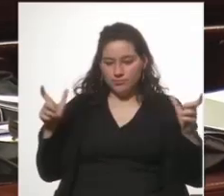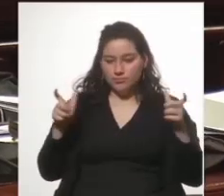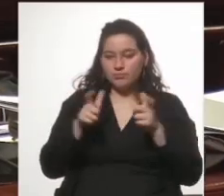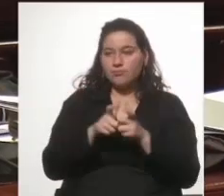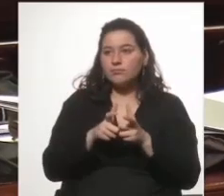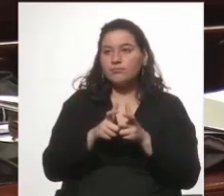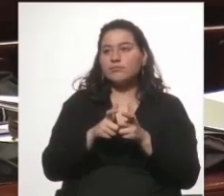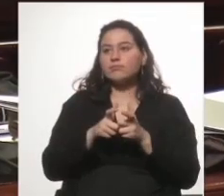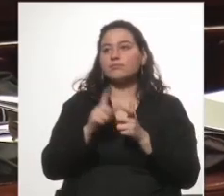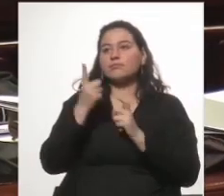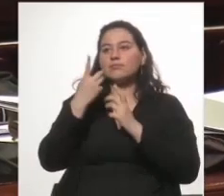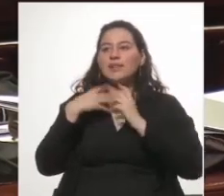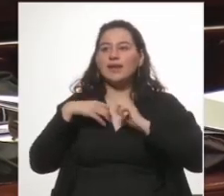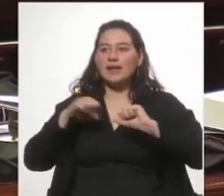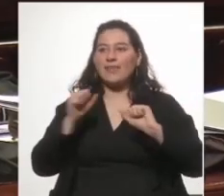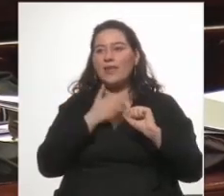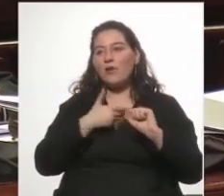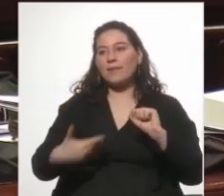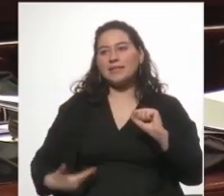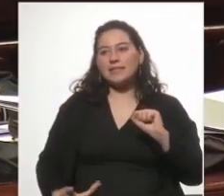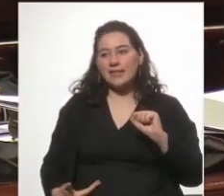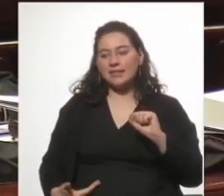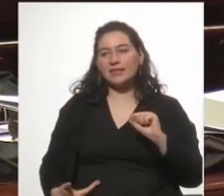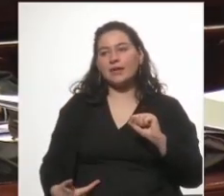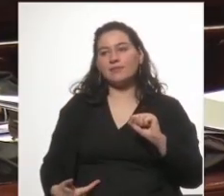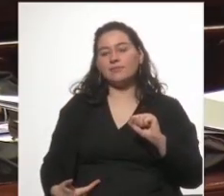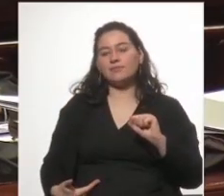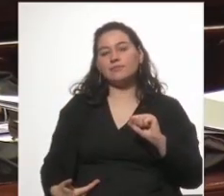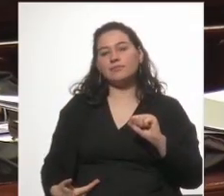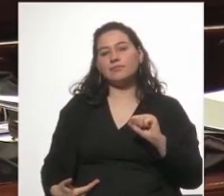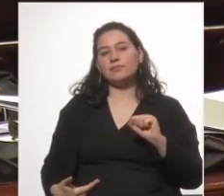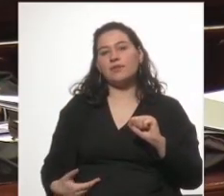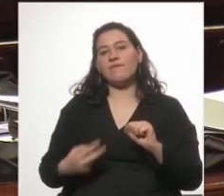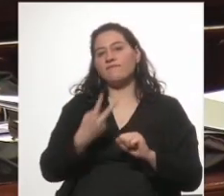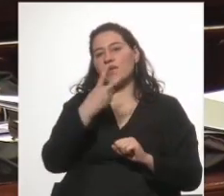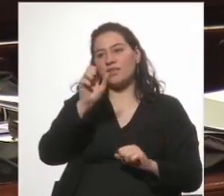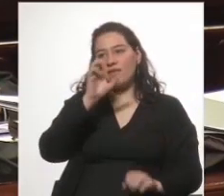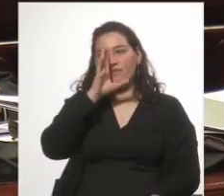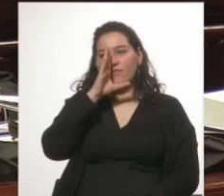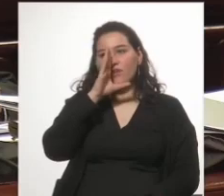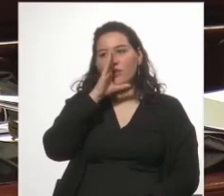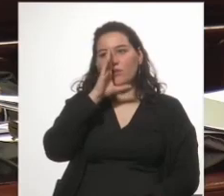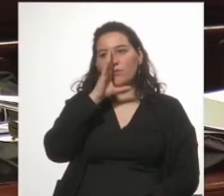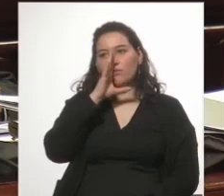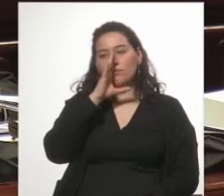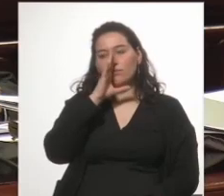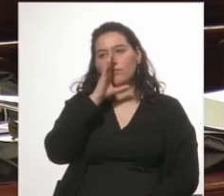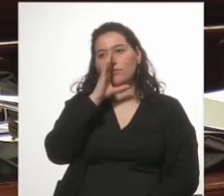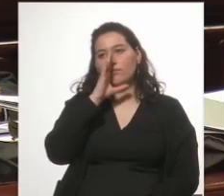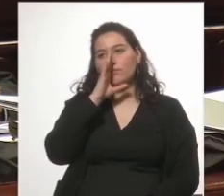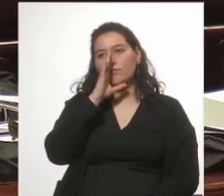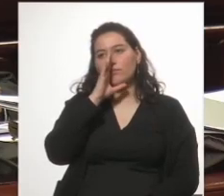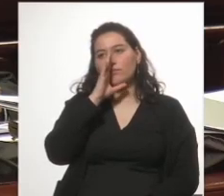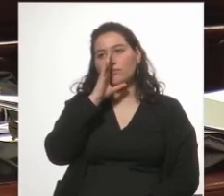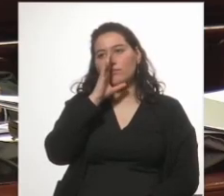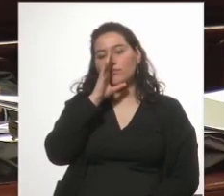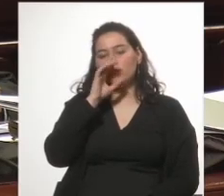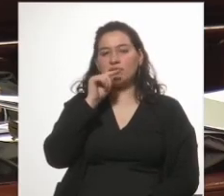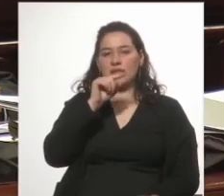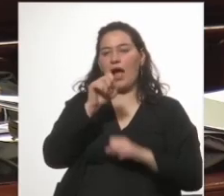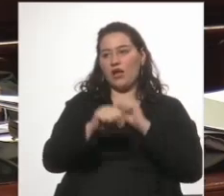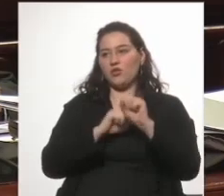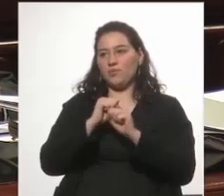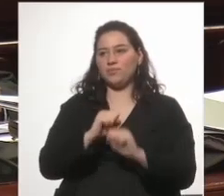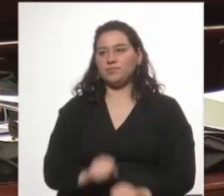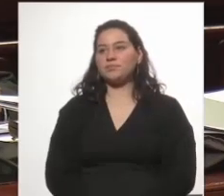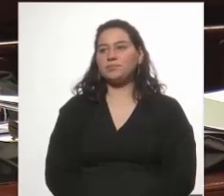con el señor secretario de la Presidencia, que se habría llevado a cabo el 20 de febrero del mencionado año.